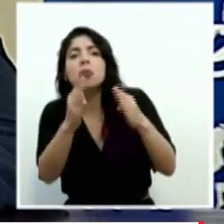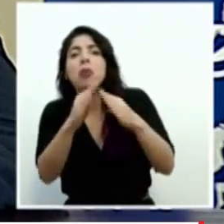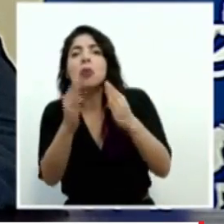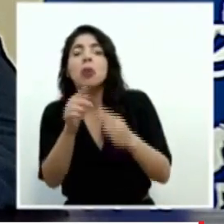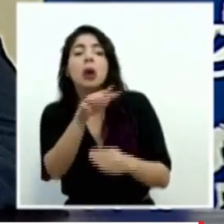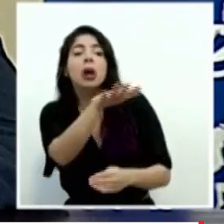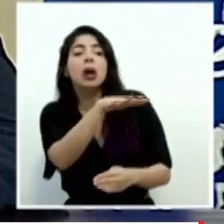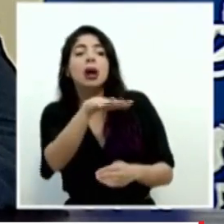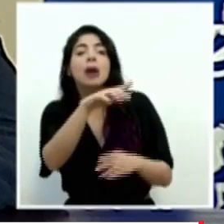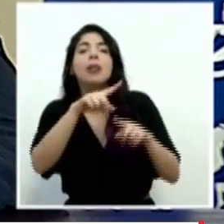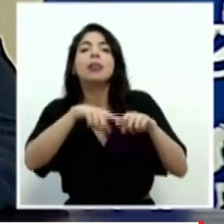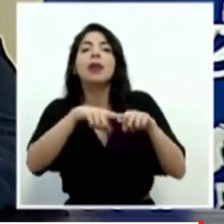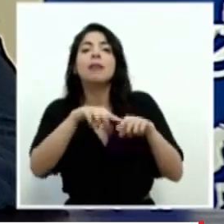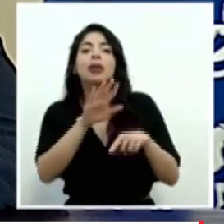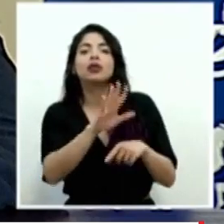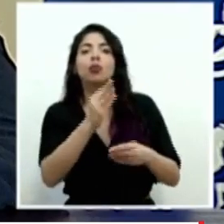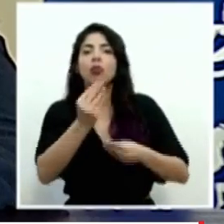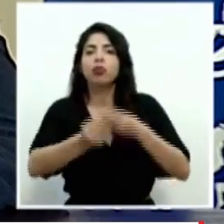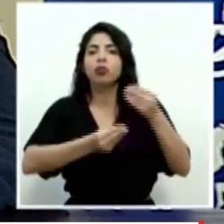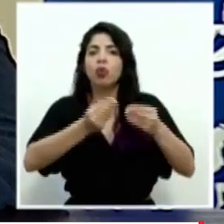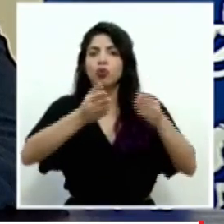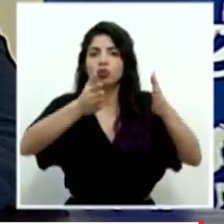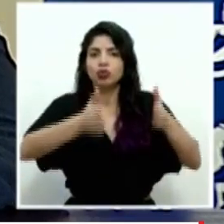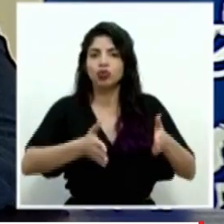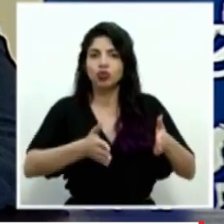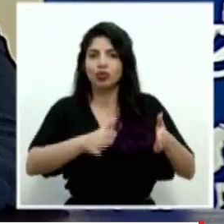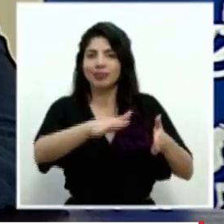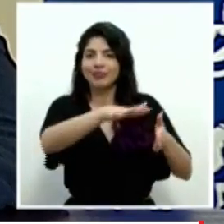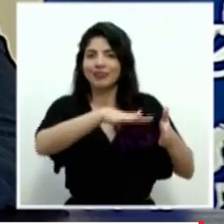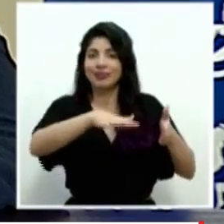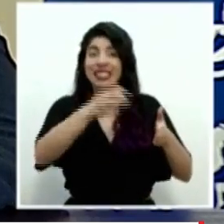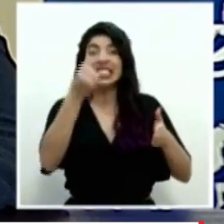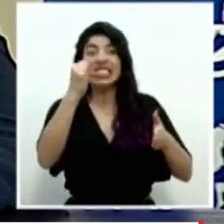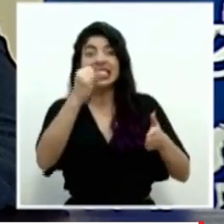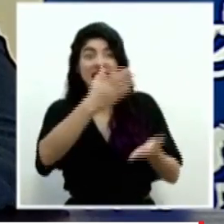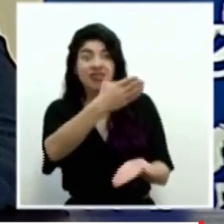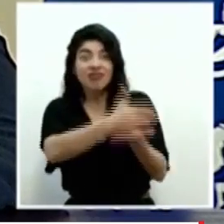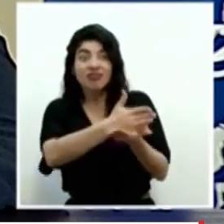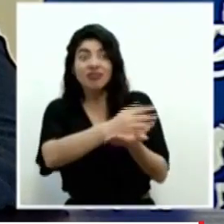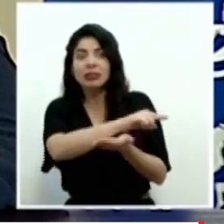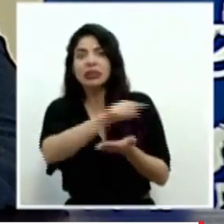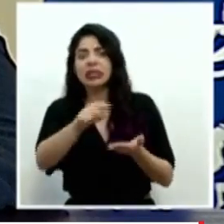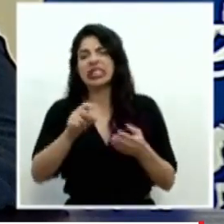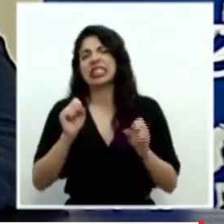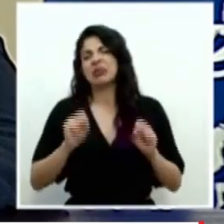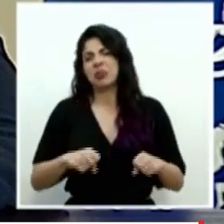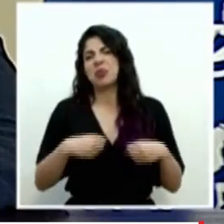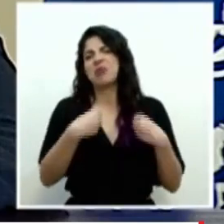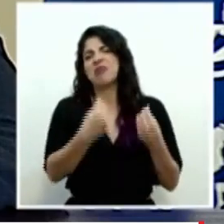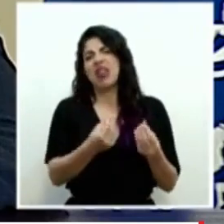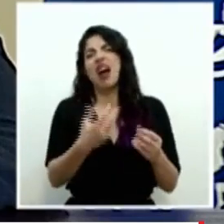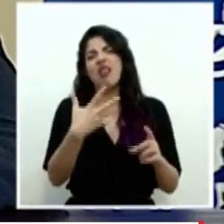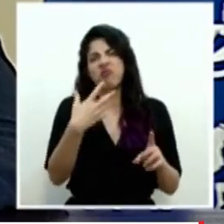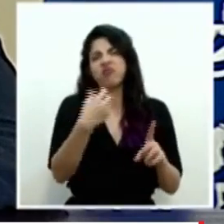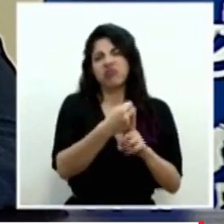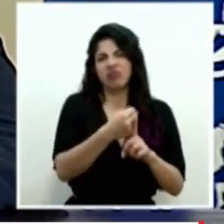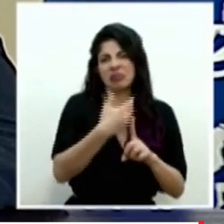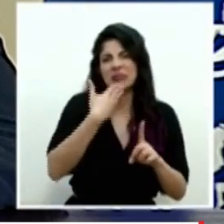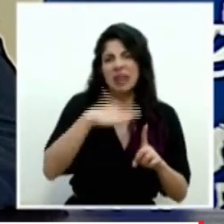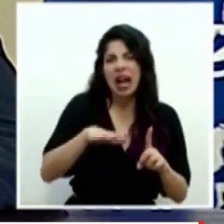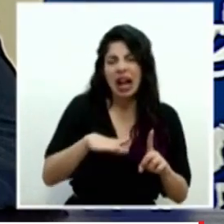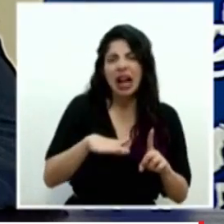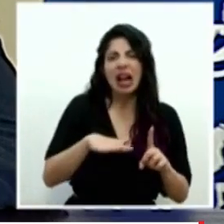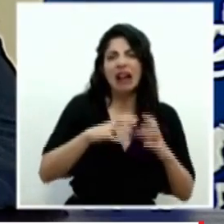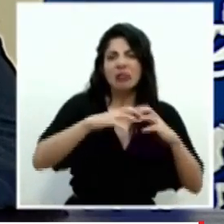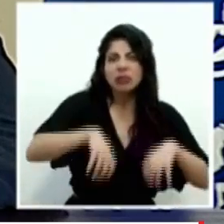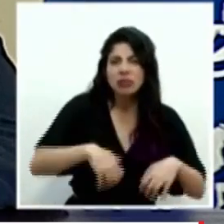el punto de vista de la cadena de producción, que de seguirla suspendiendo, pues eso sí traería una repercusión enorme desde el punto de